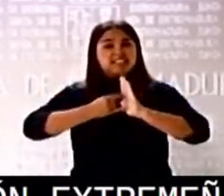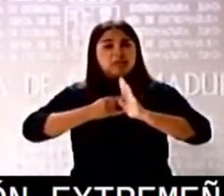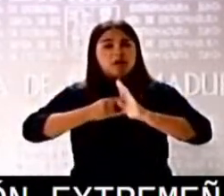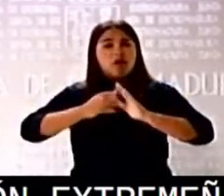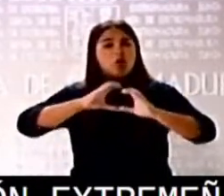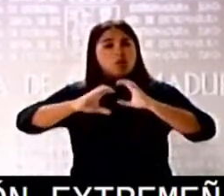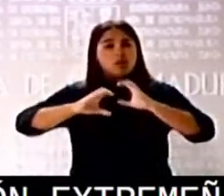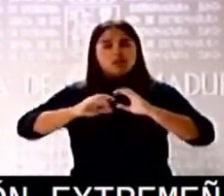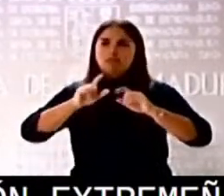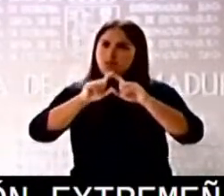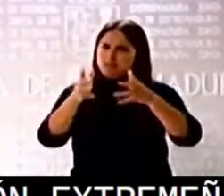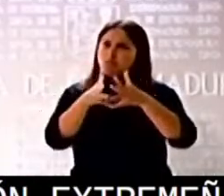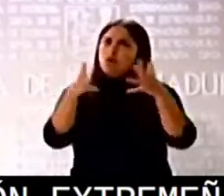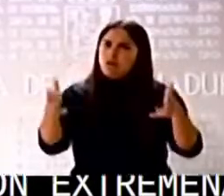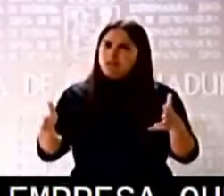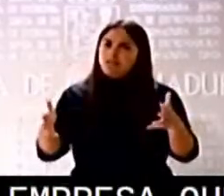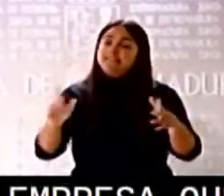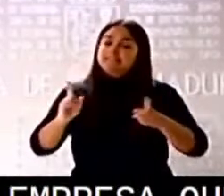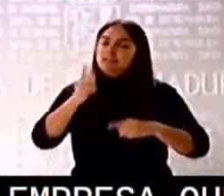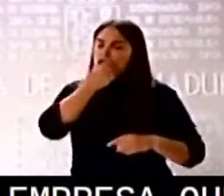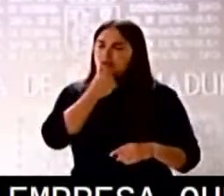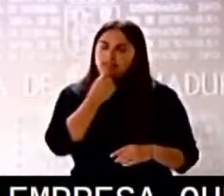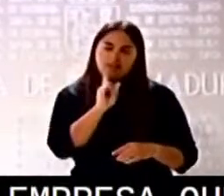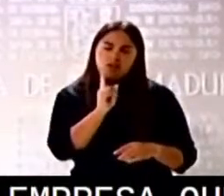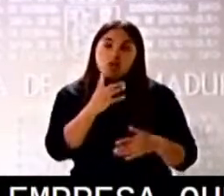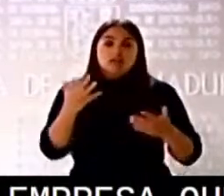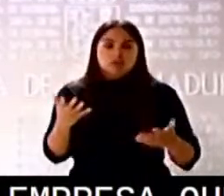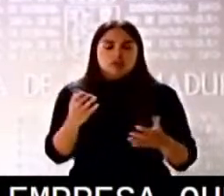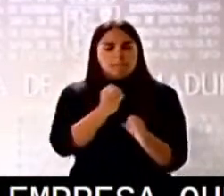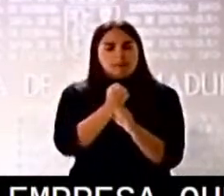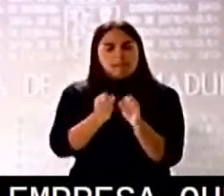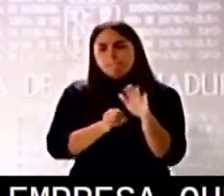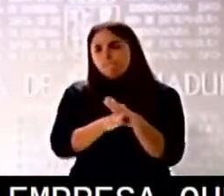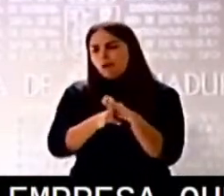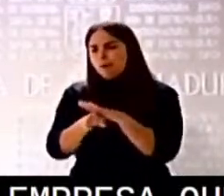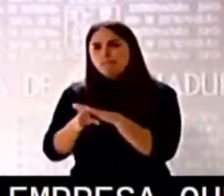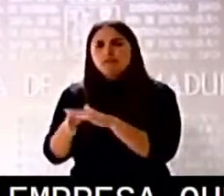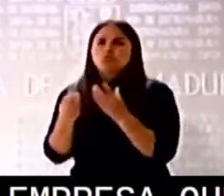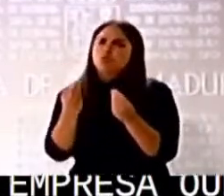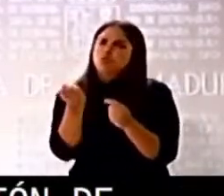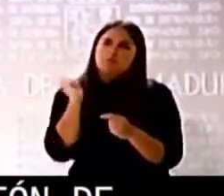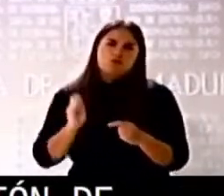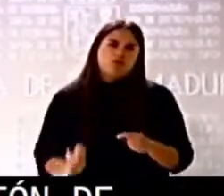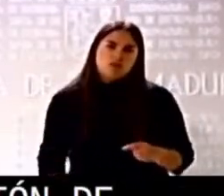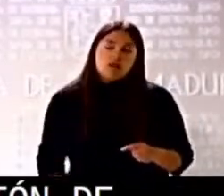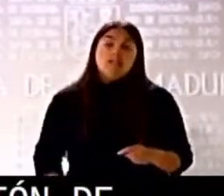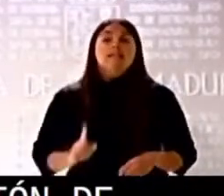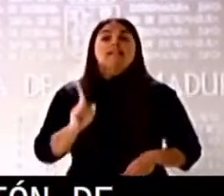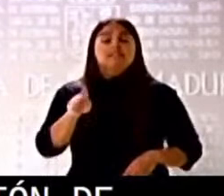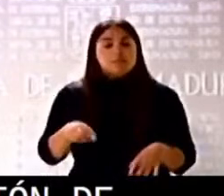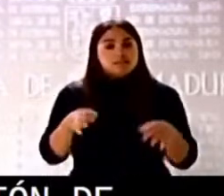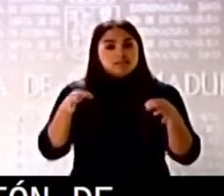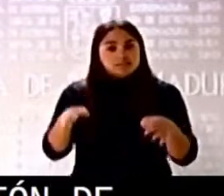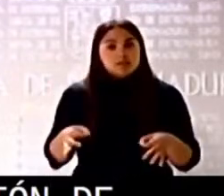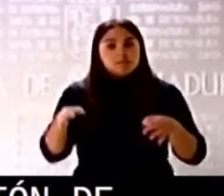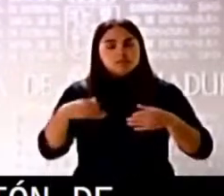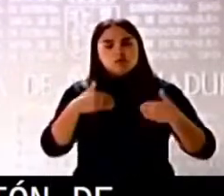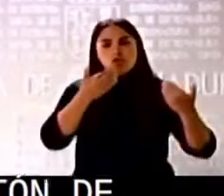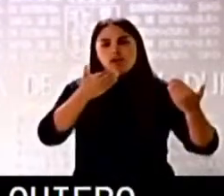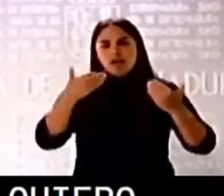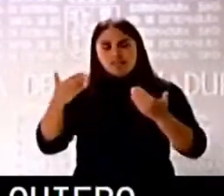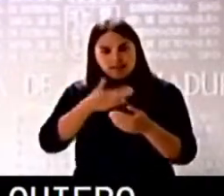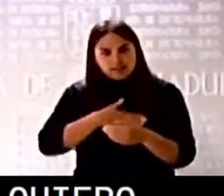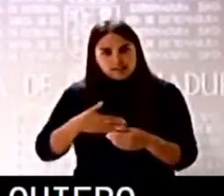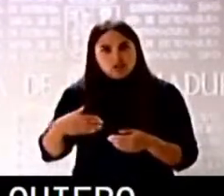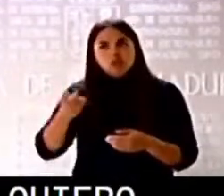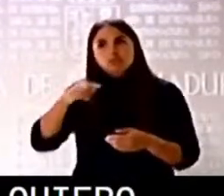gran empresa que emplea a un montón de profesionales a los que también siempre quiero agradecer